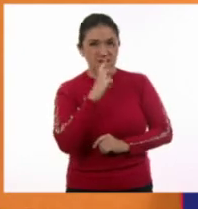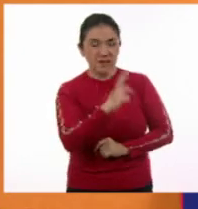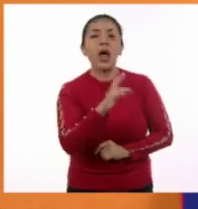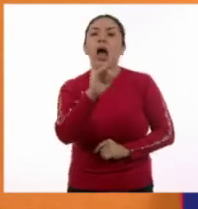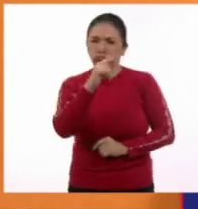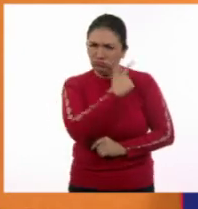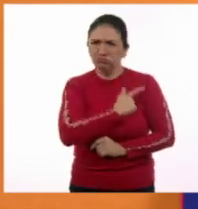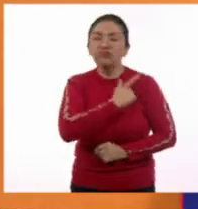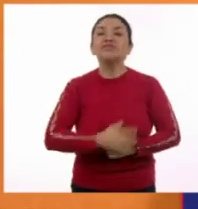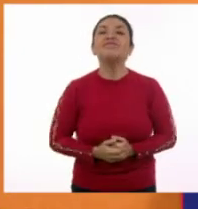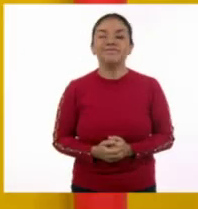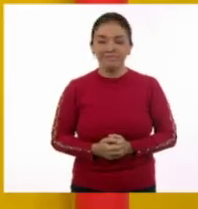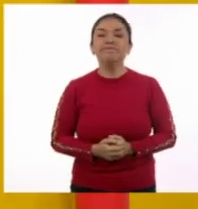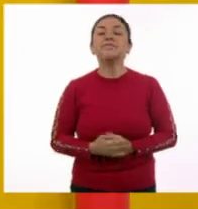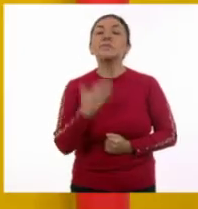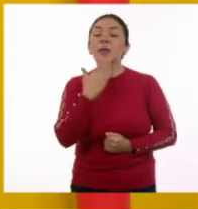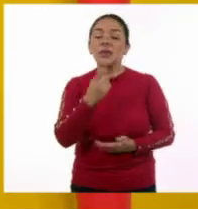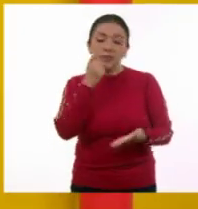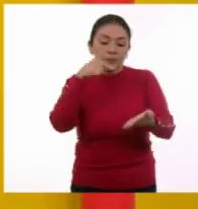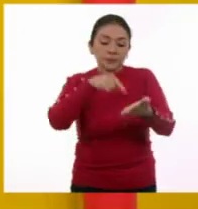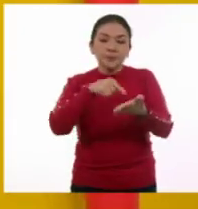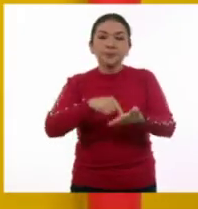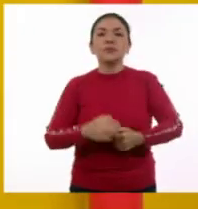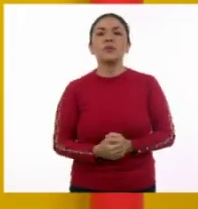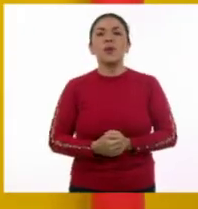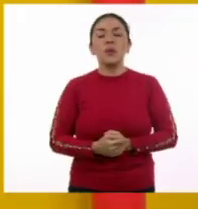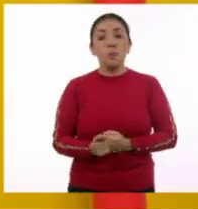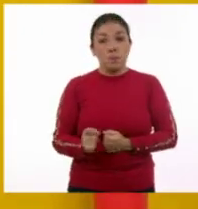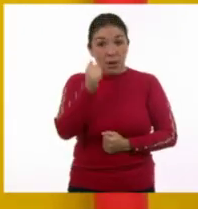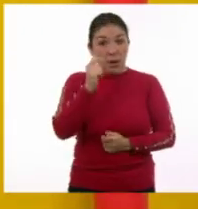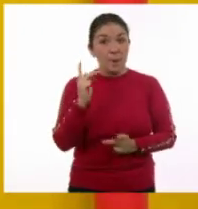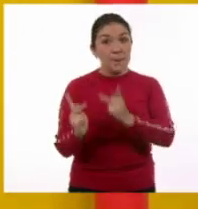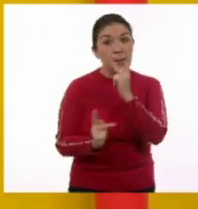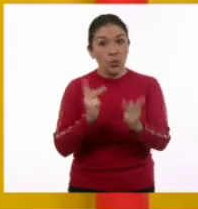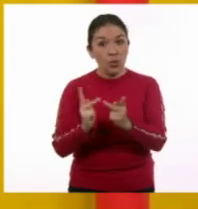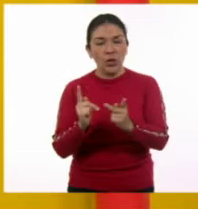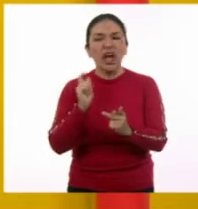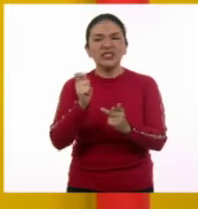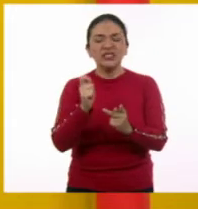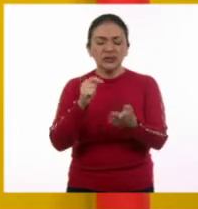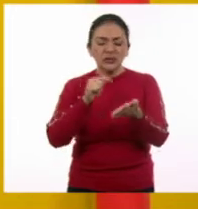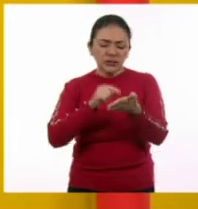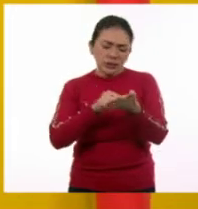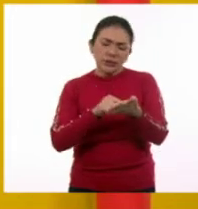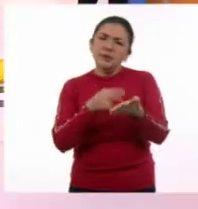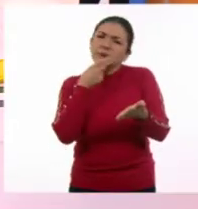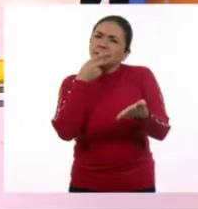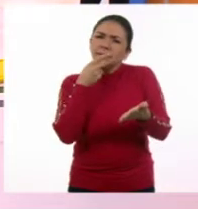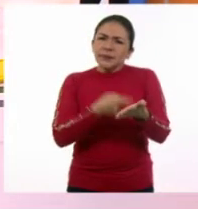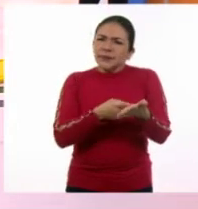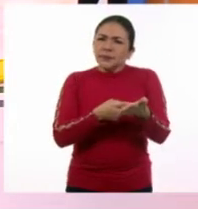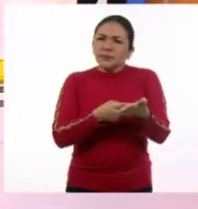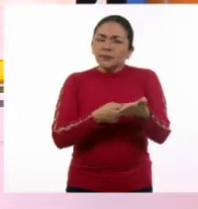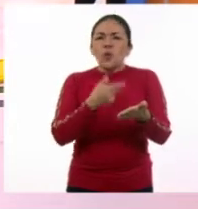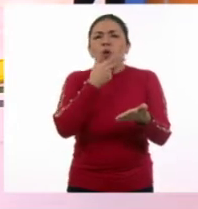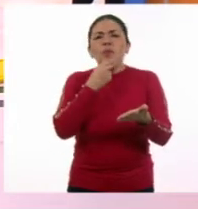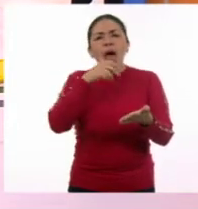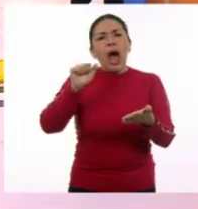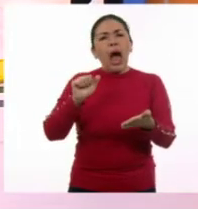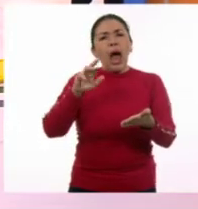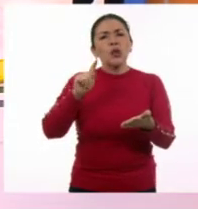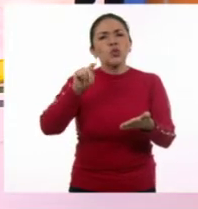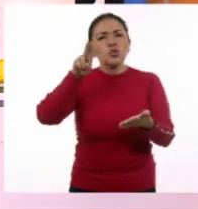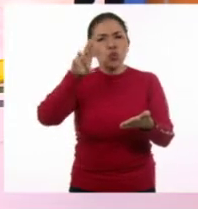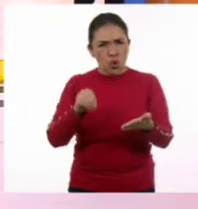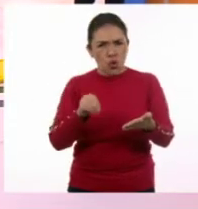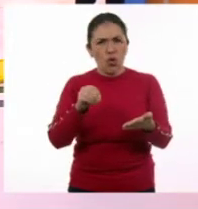sale muy bien ok entonces tenemos la primera pregunta que nos hizo arturo ya le